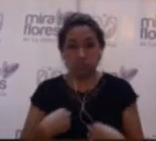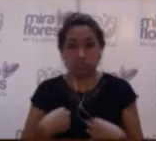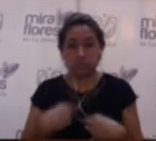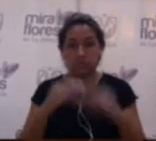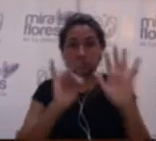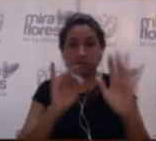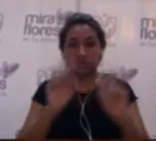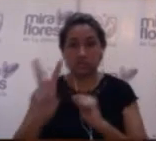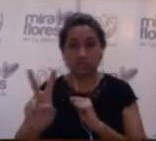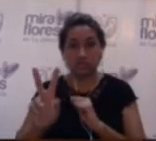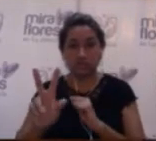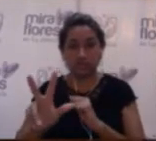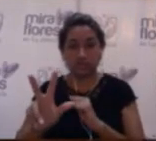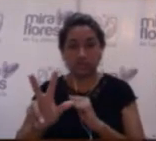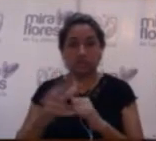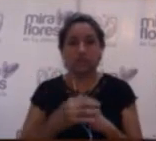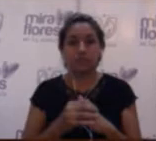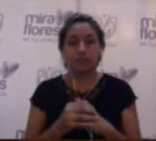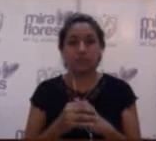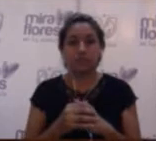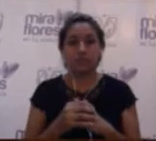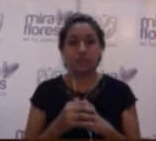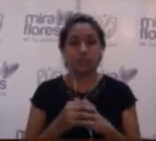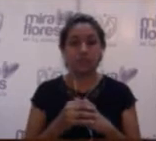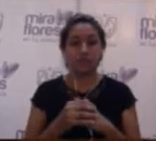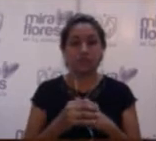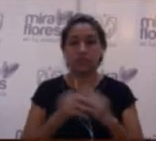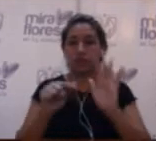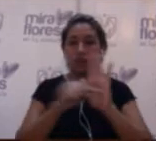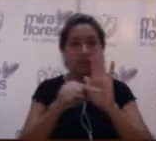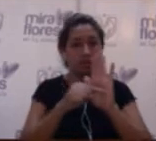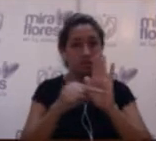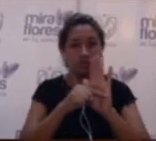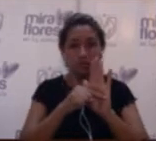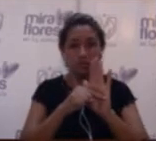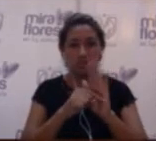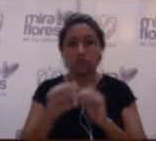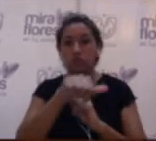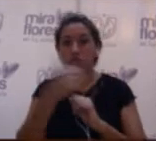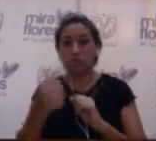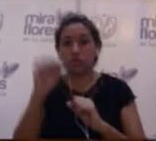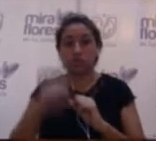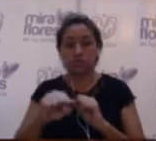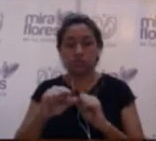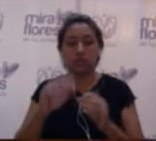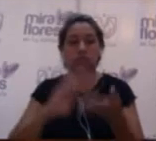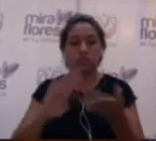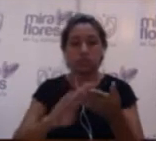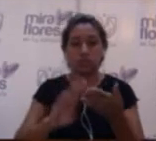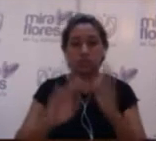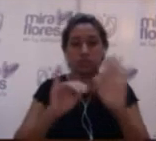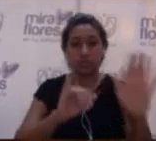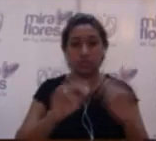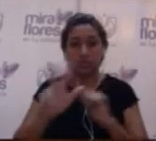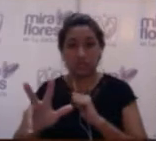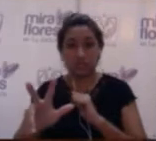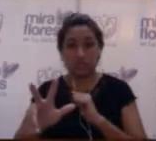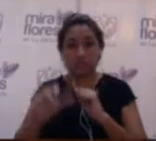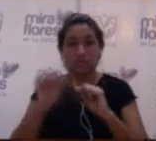ellas fueron negativas y solo 14 fueron favorables. Perdón, 63 se